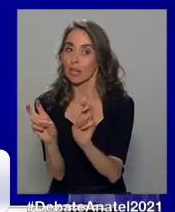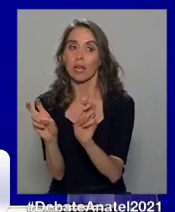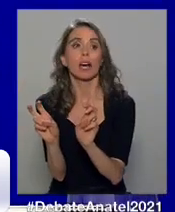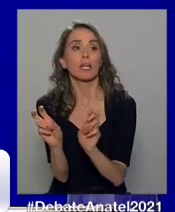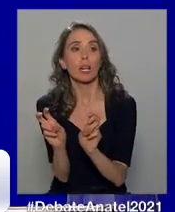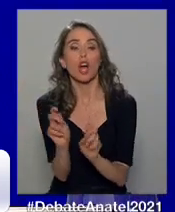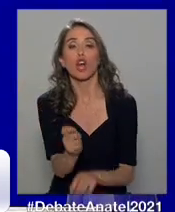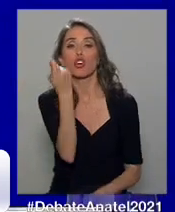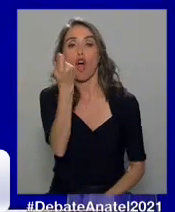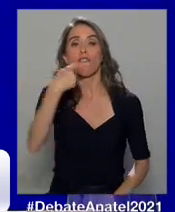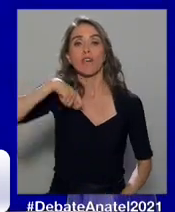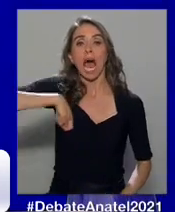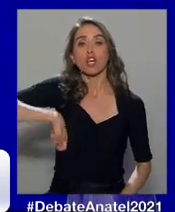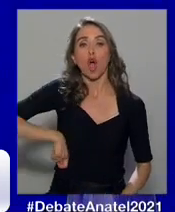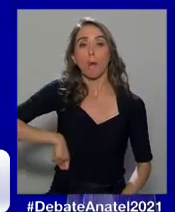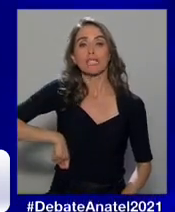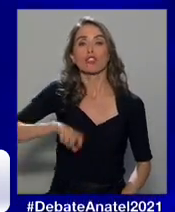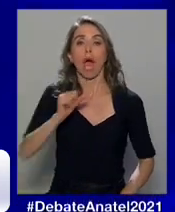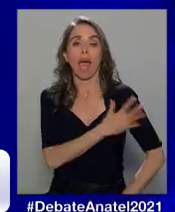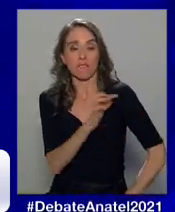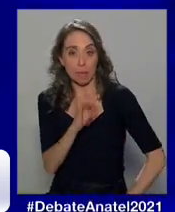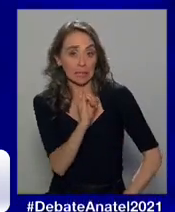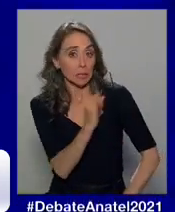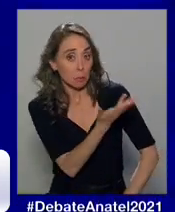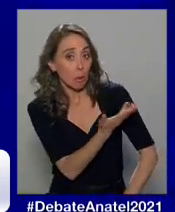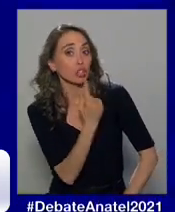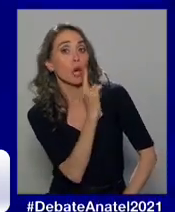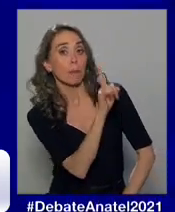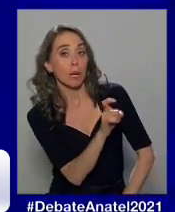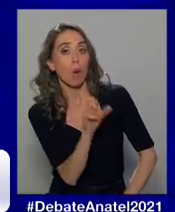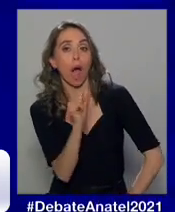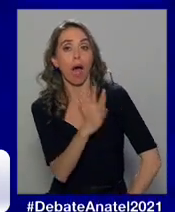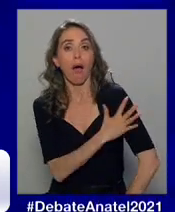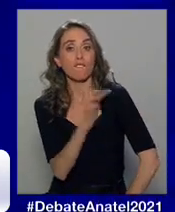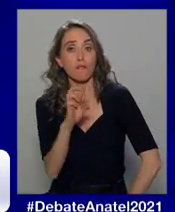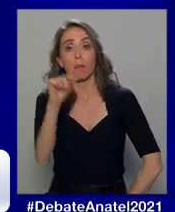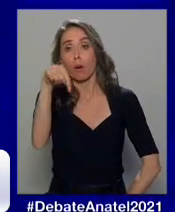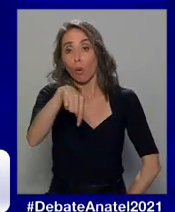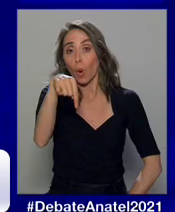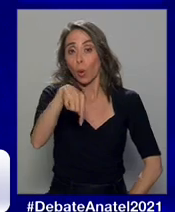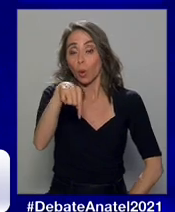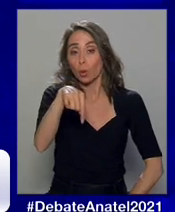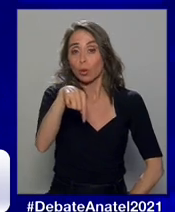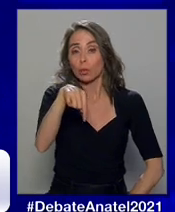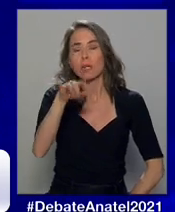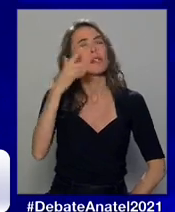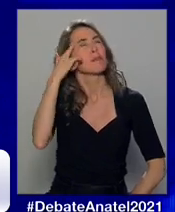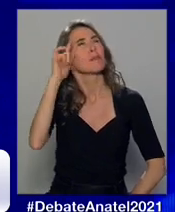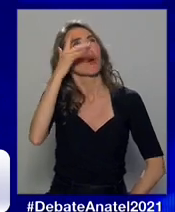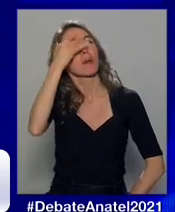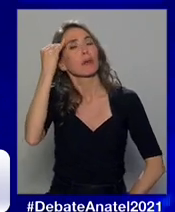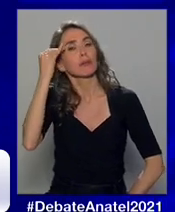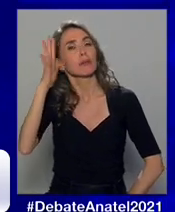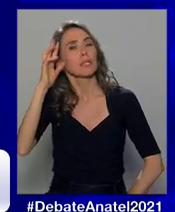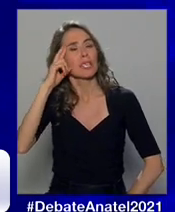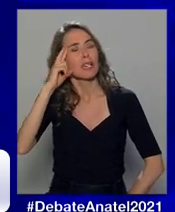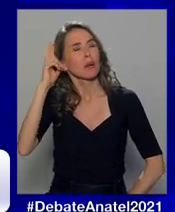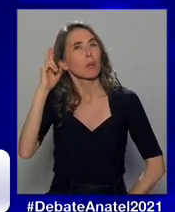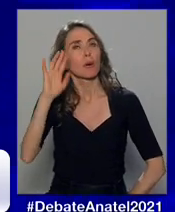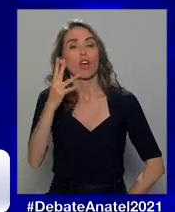cobro de comisiones de las AFP. Exactamente, por eso. Las AFP hoy día, si mal no recuerdo, están ganando del orden